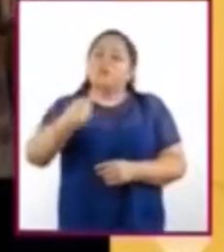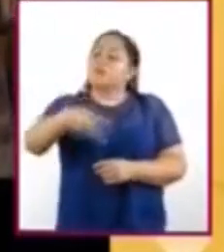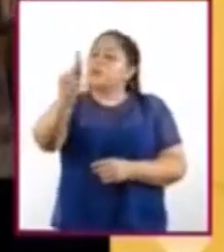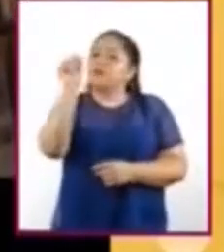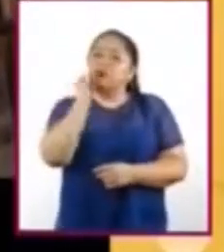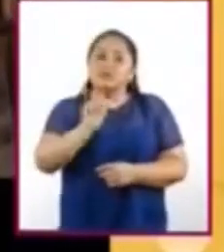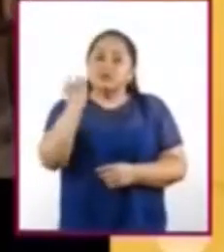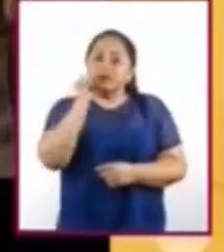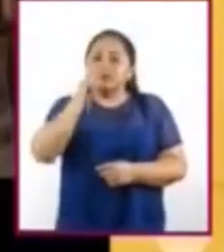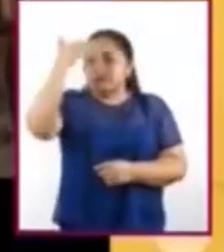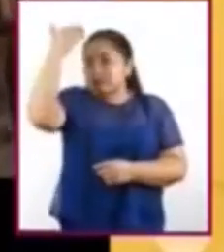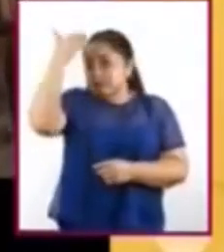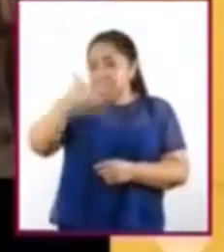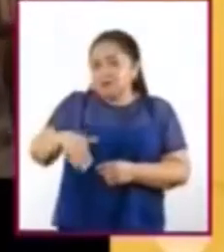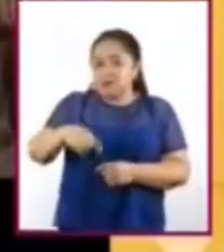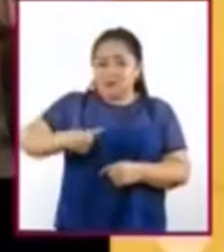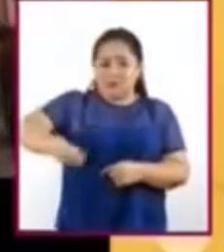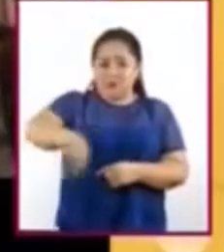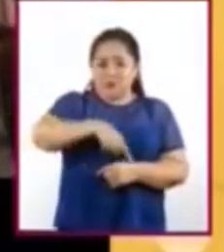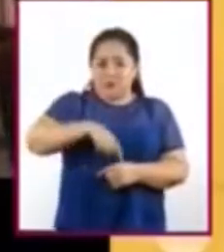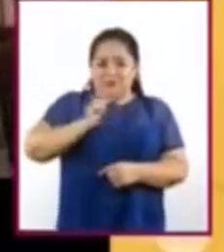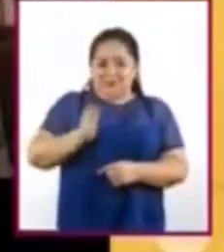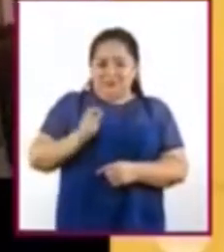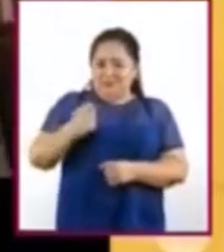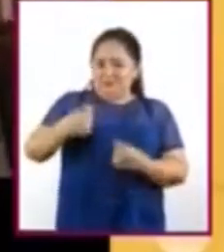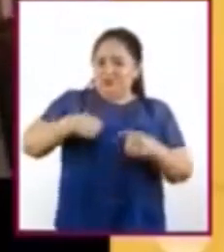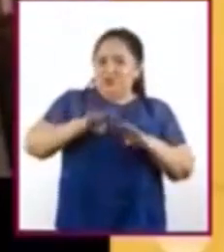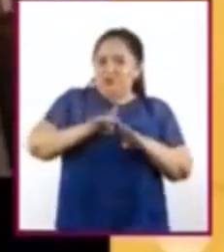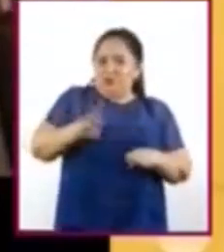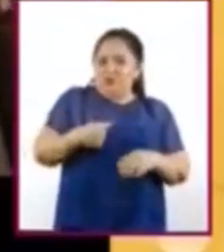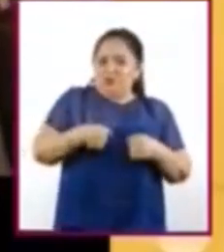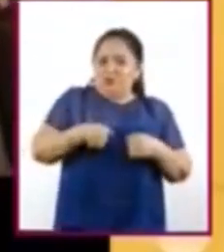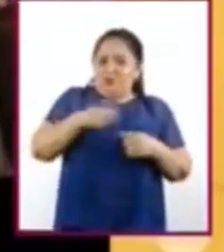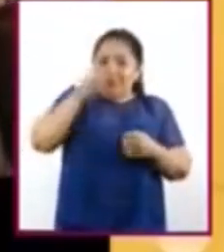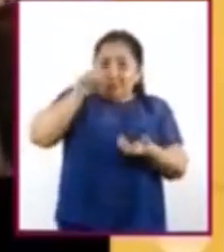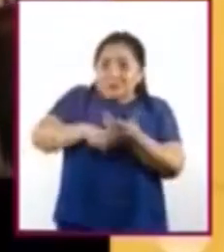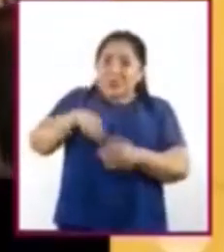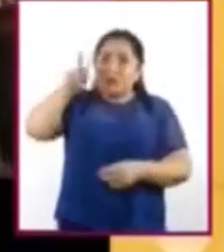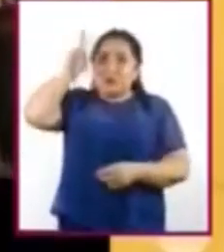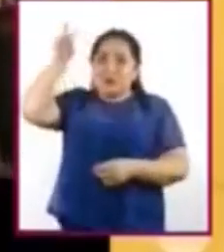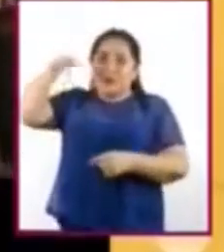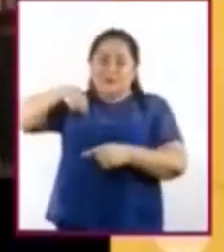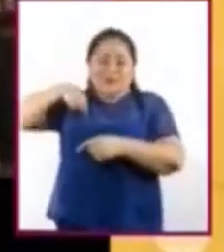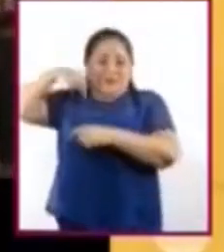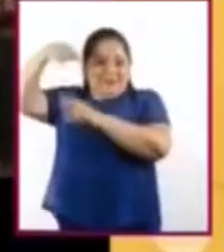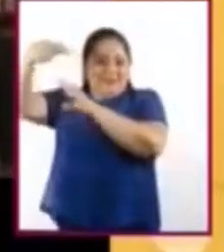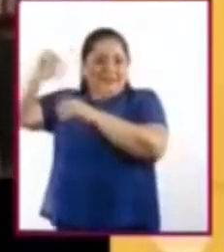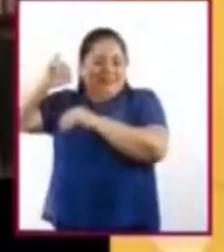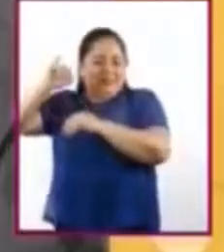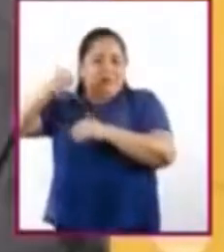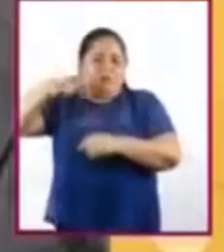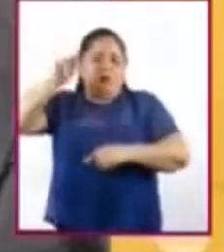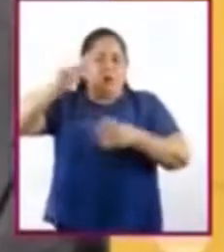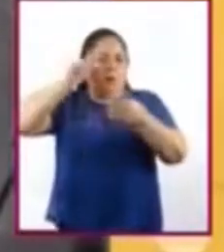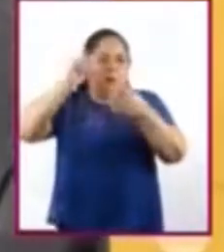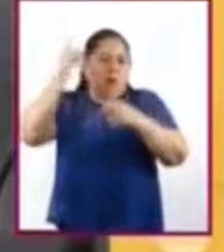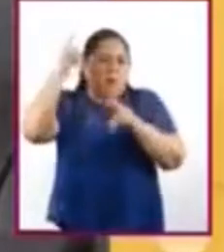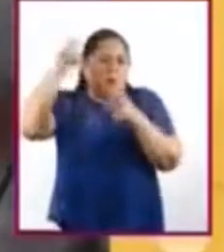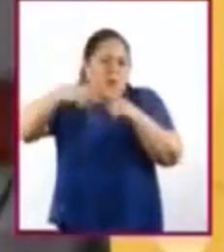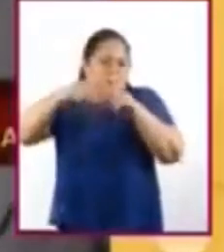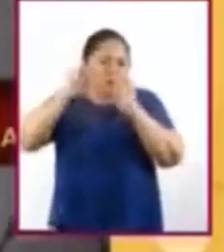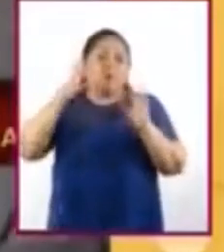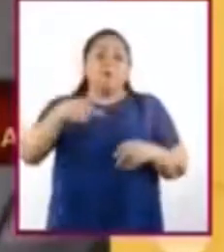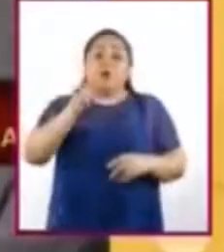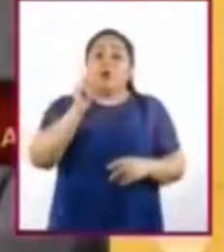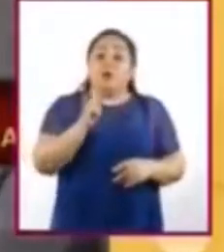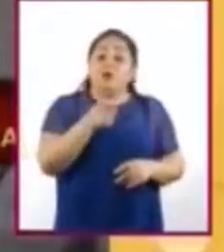siempre sabemos que nosotros somos los que estamos ahí en ese sueño, aunque el sueño sea disparatado. Estudiando lo